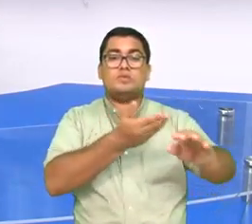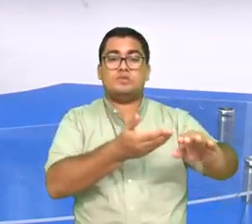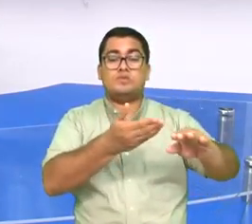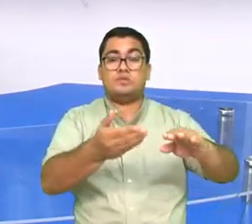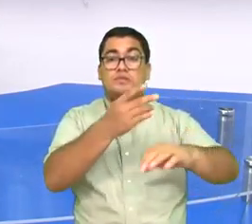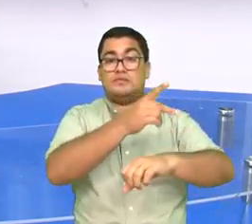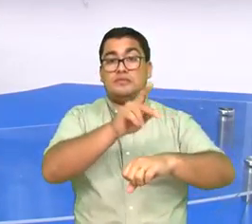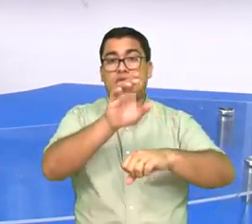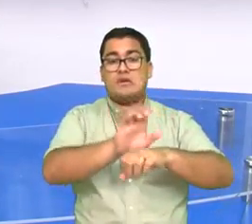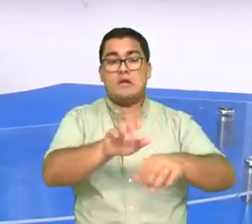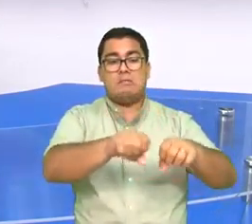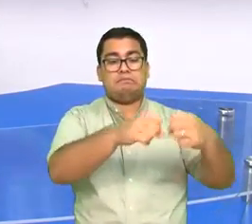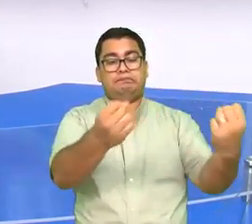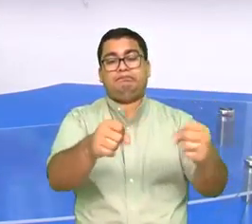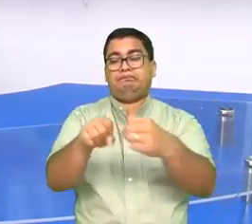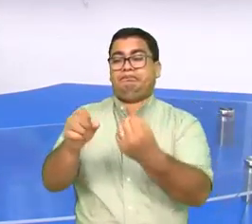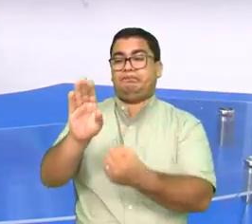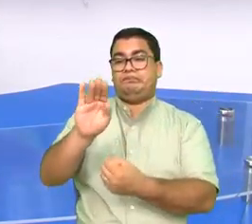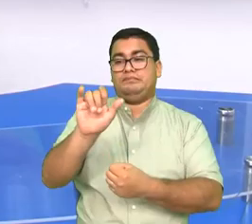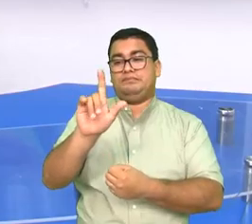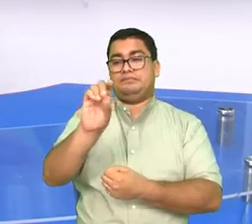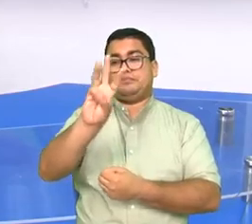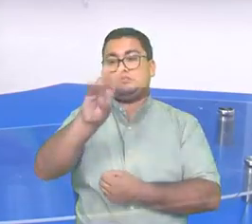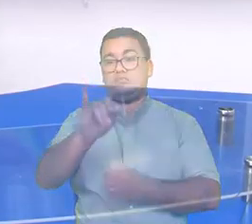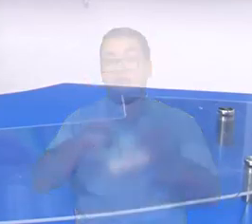Bilwi ante el embate del huracán Eta.